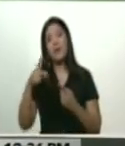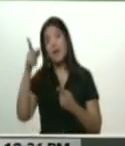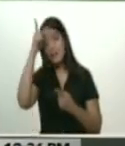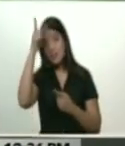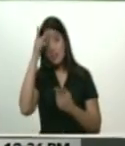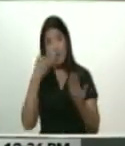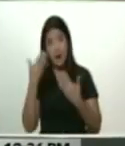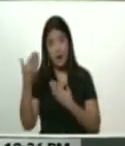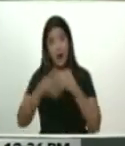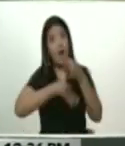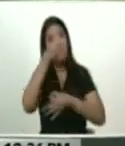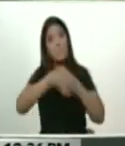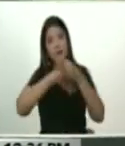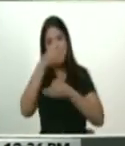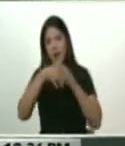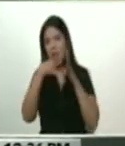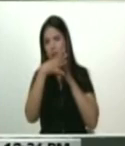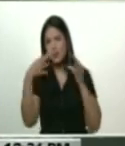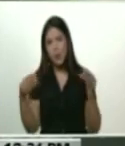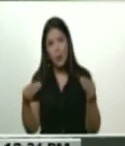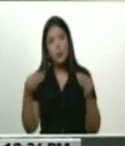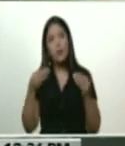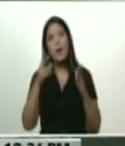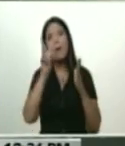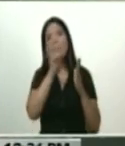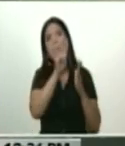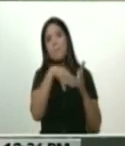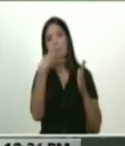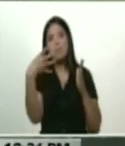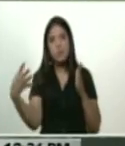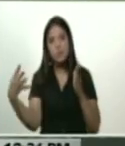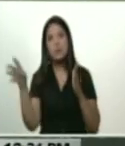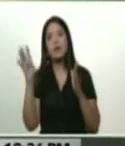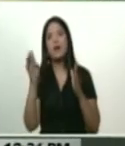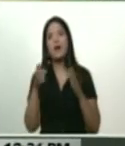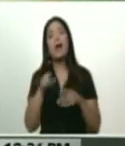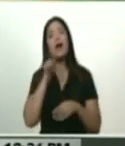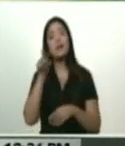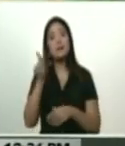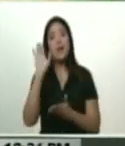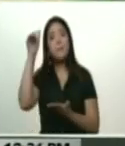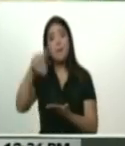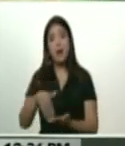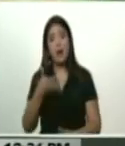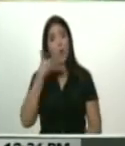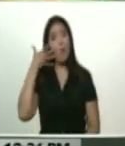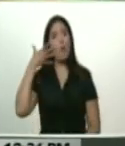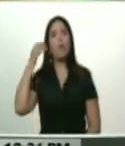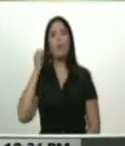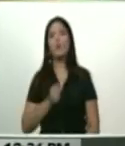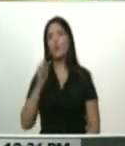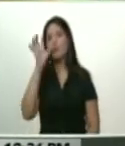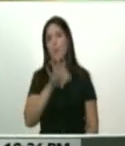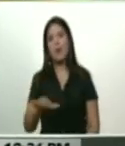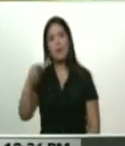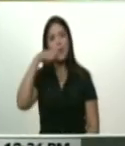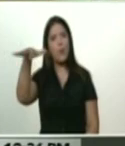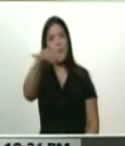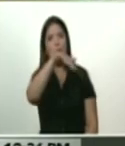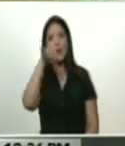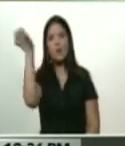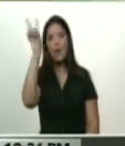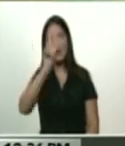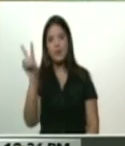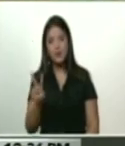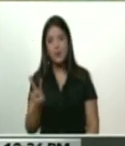la programación para el TOM, el Teatro de la Ópera de Maracay, que es un orgullo para todo el pueblo de Venezuela.